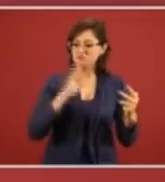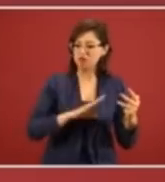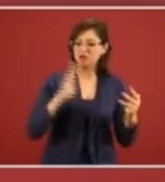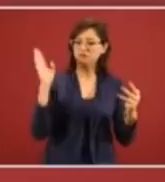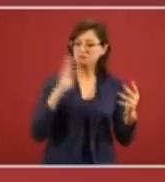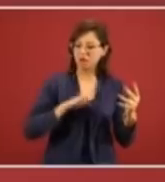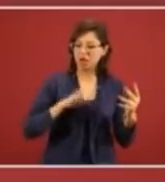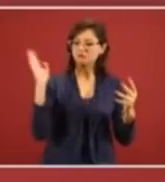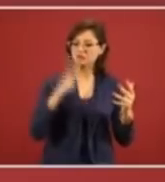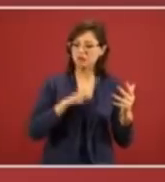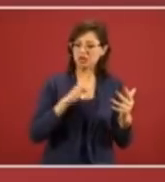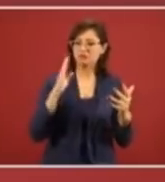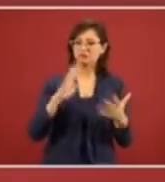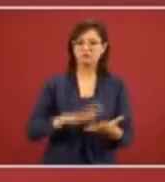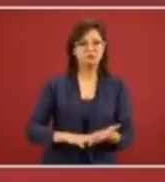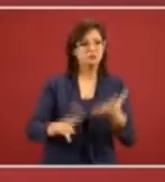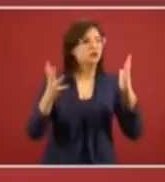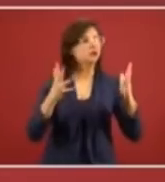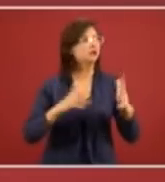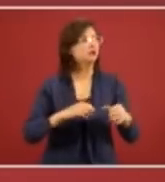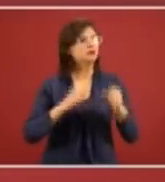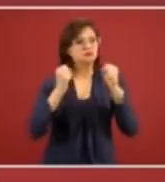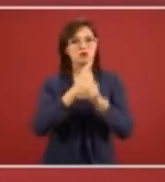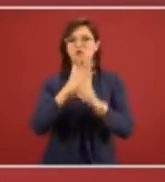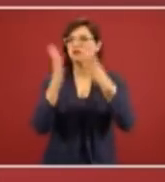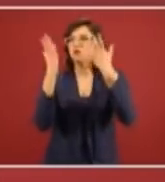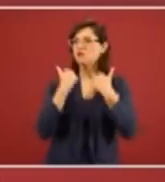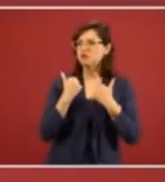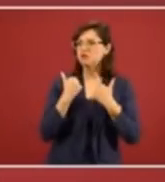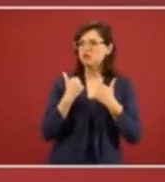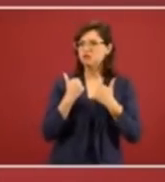de inseguridad y de violencia?